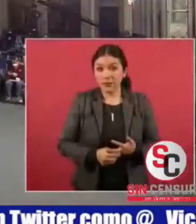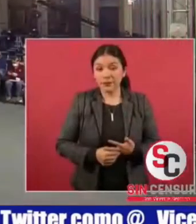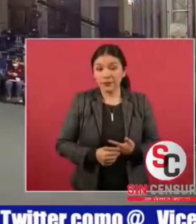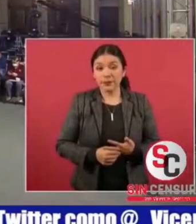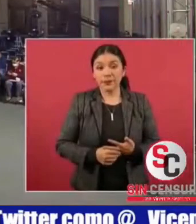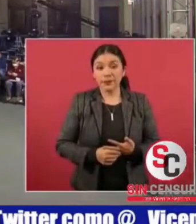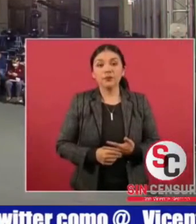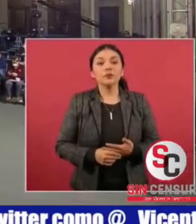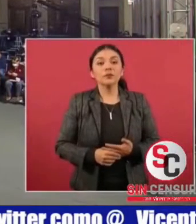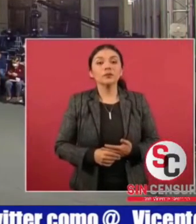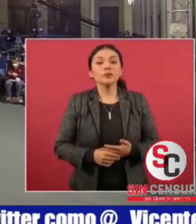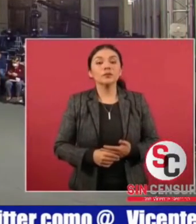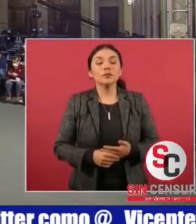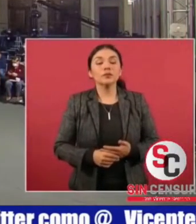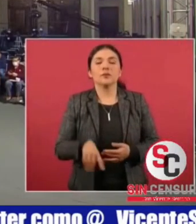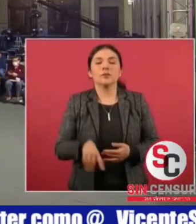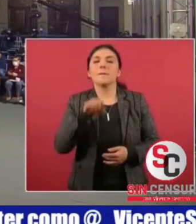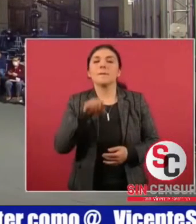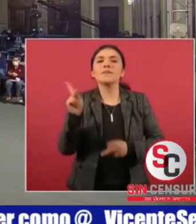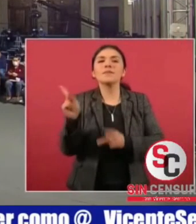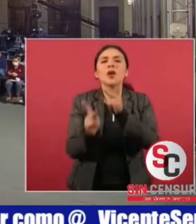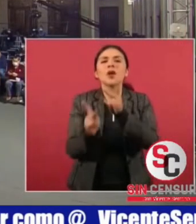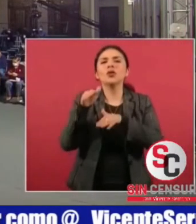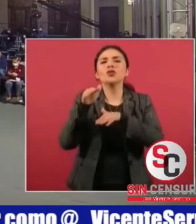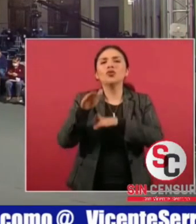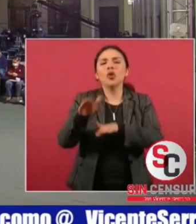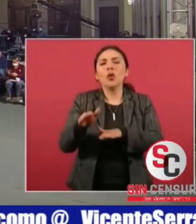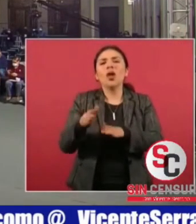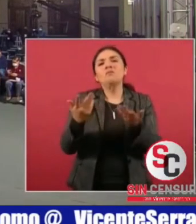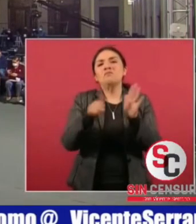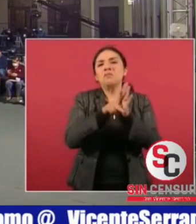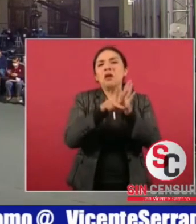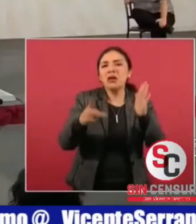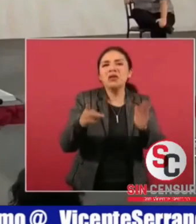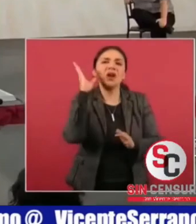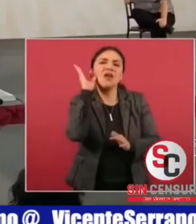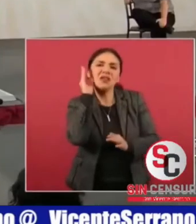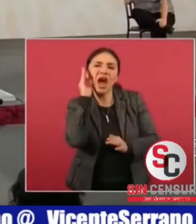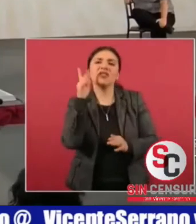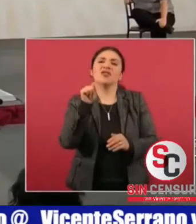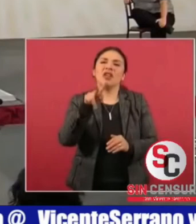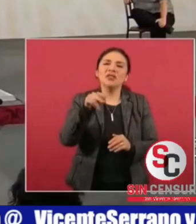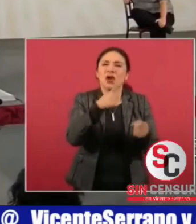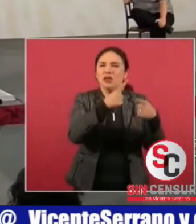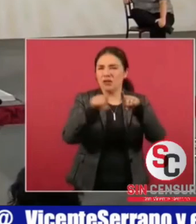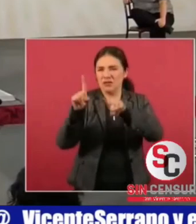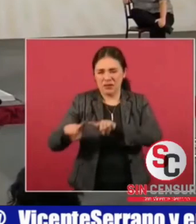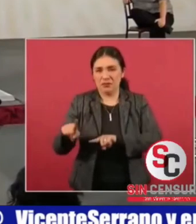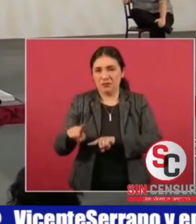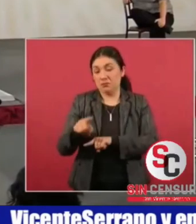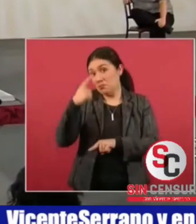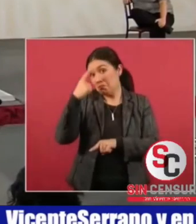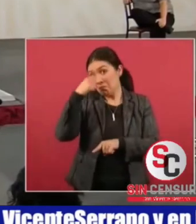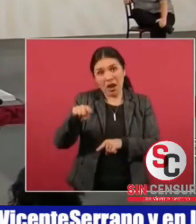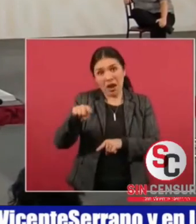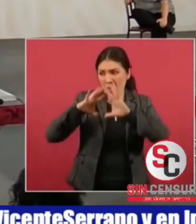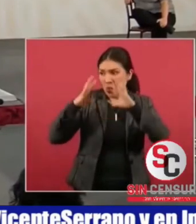Es sobre los medios de comunicación y aplica para todo el mundo.